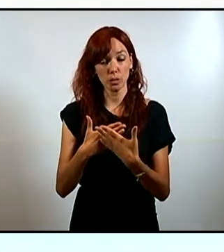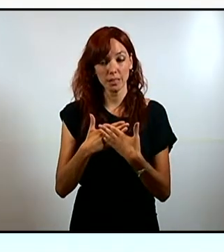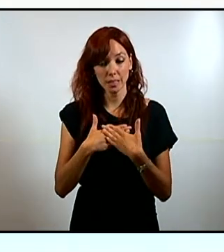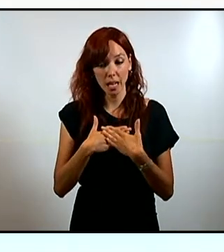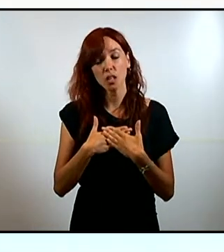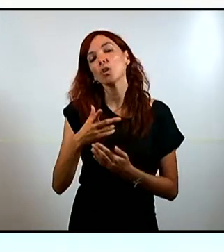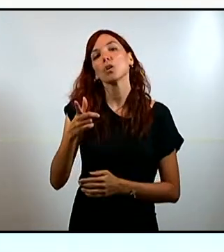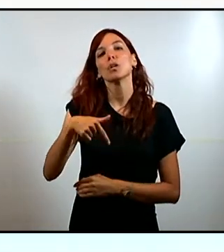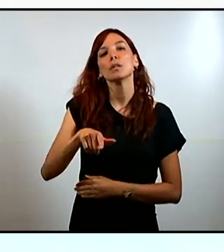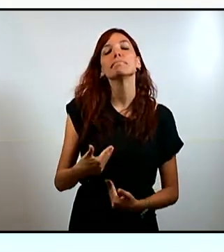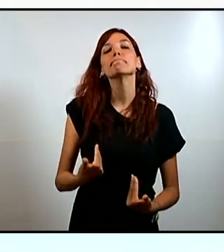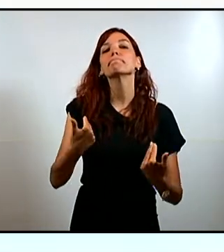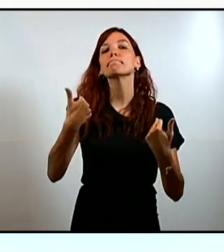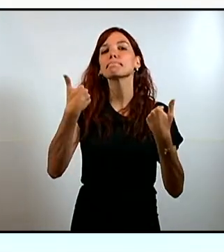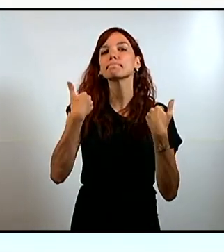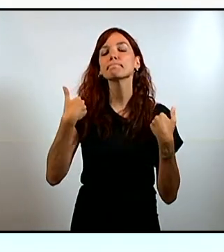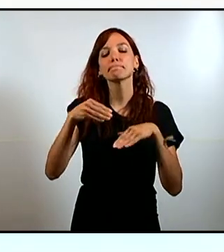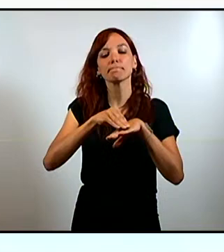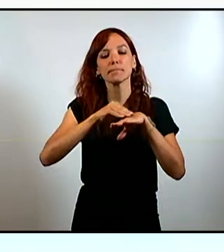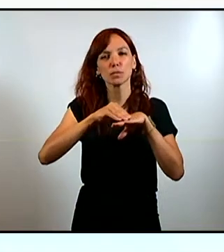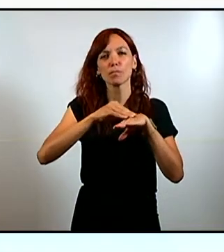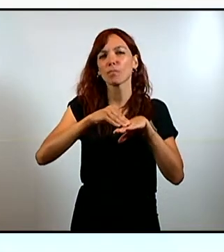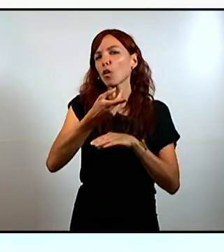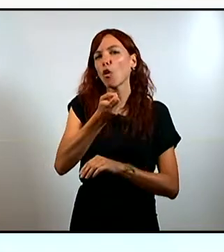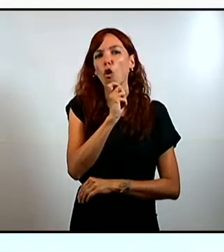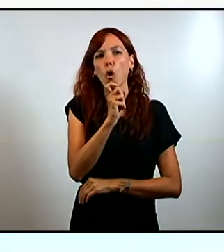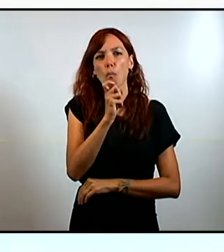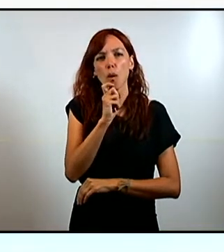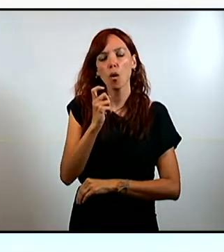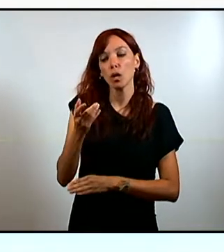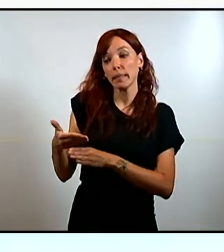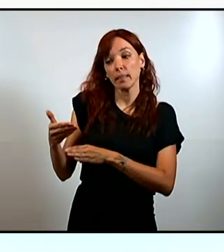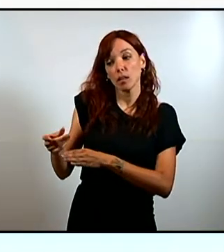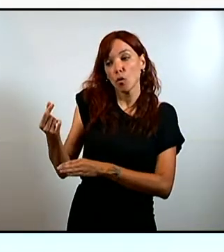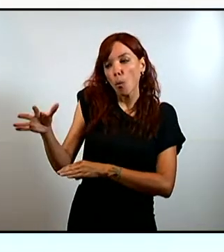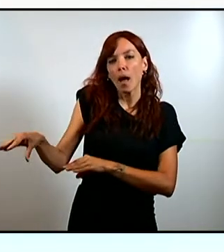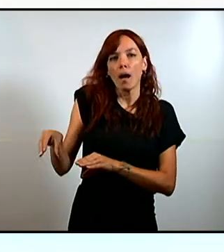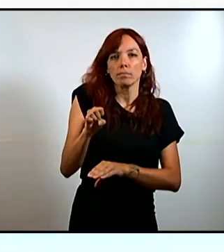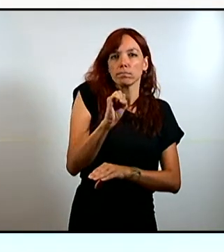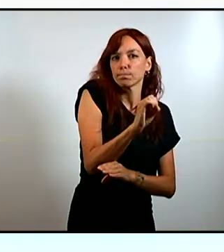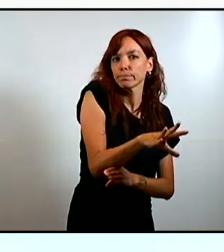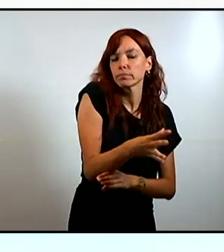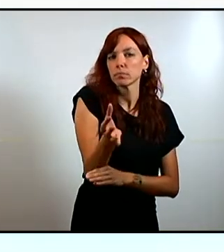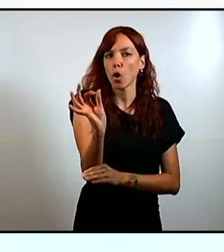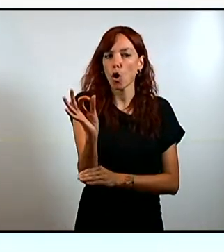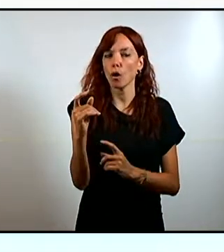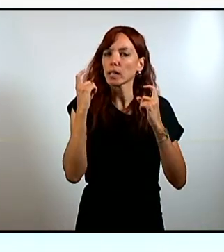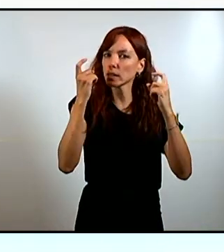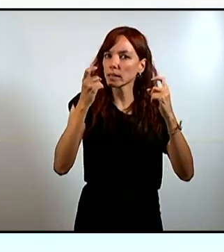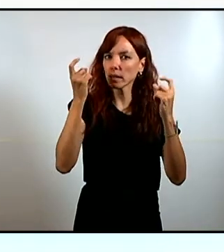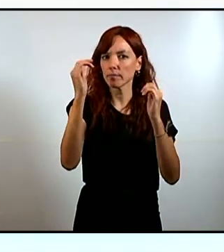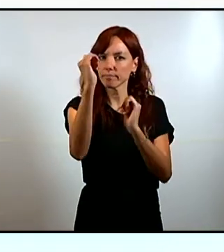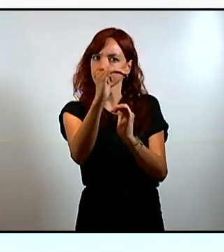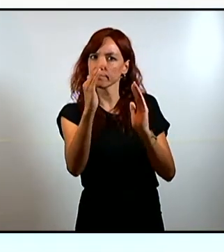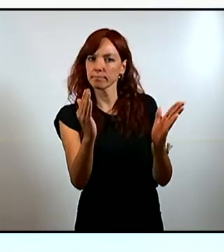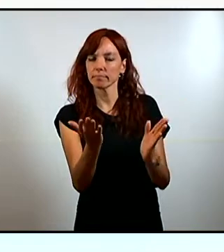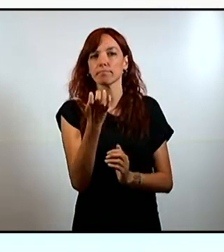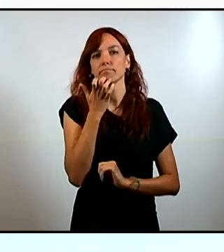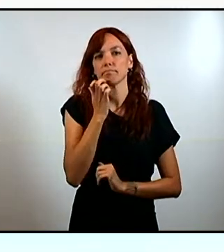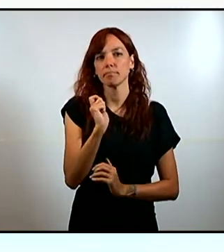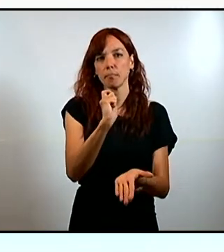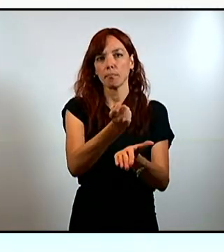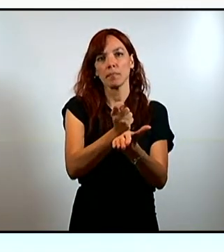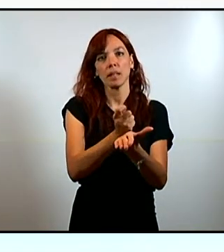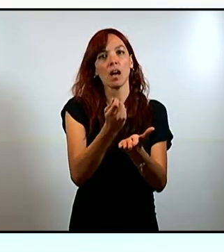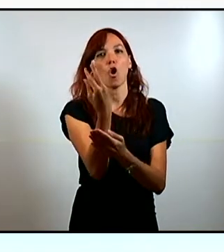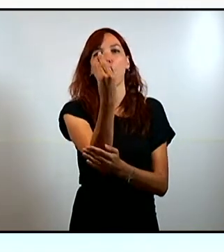que resolver buscando remanentes y buscando proyectos desistidos para poder afrontar pues cosas como la manutención de los jóvenes que